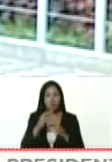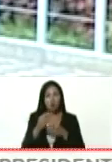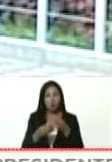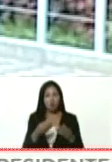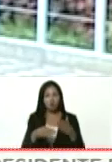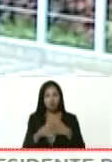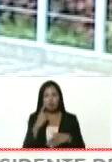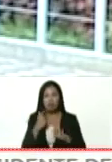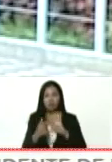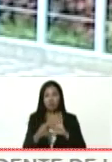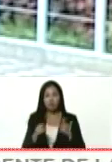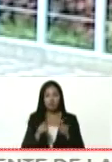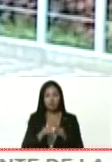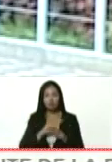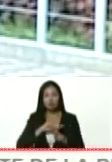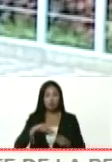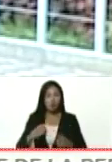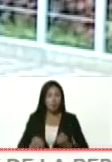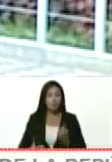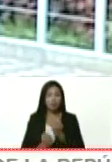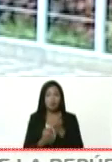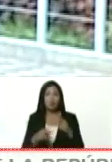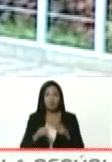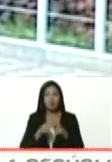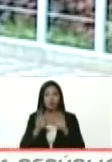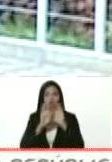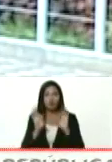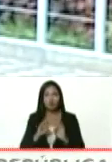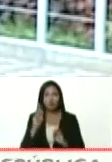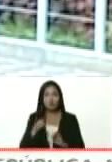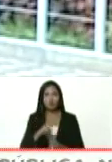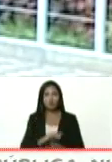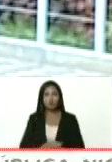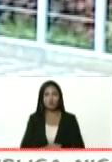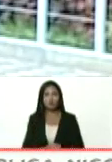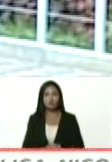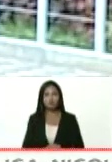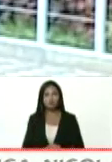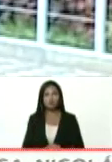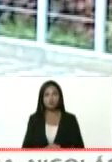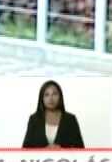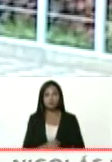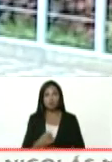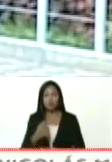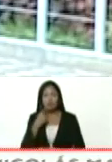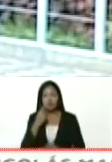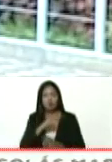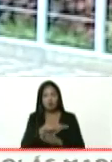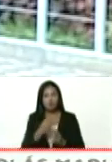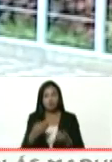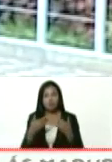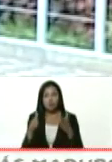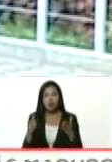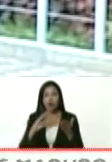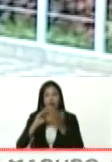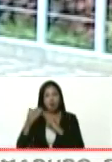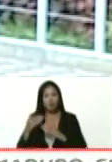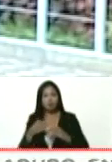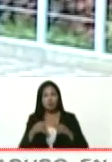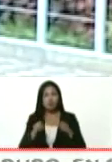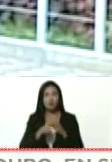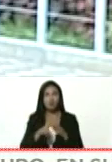ese ejemplo, y hay que apoyarlo. Ahí es donde yo digo que si el poder popular, el poder comunal,